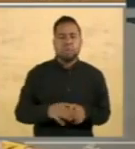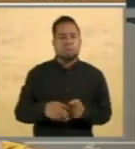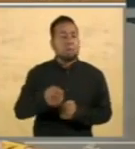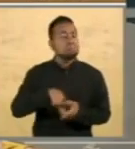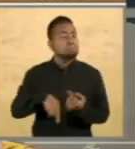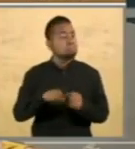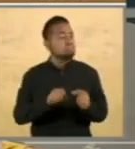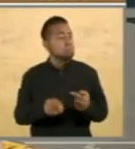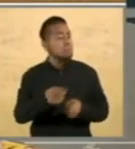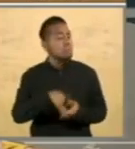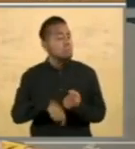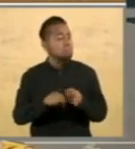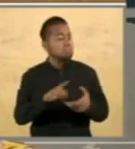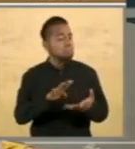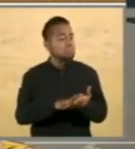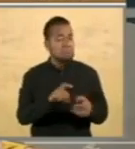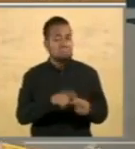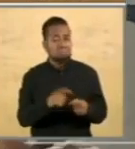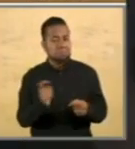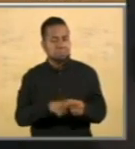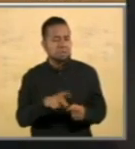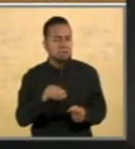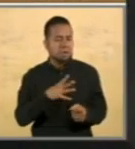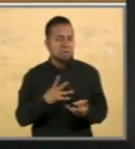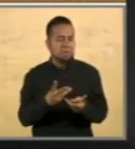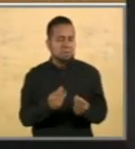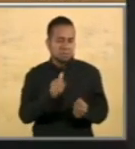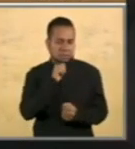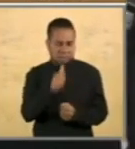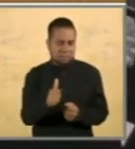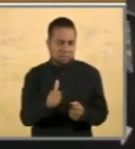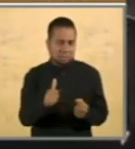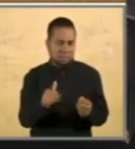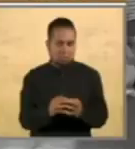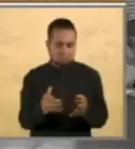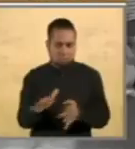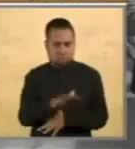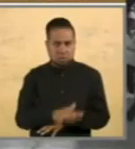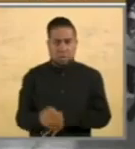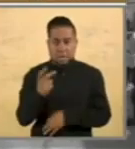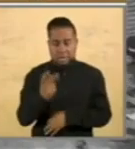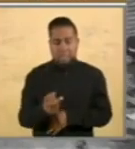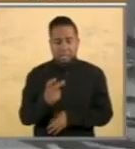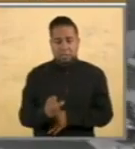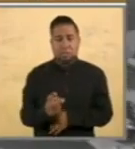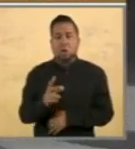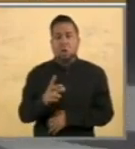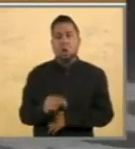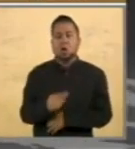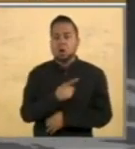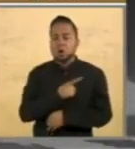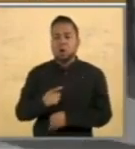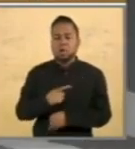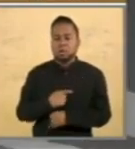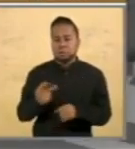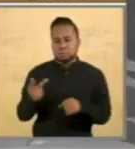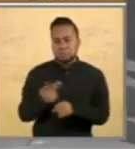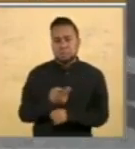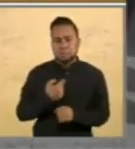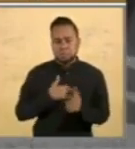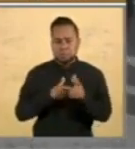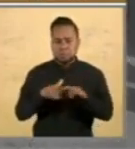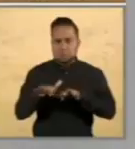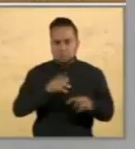y y y no no tenemos un una solución en en territorio esto ya no ya no debe suceder y estamos